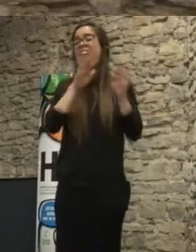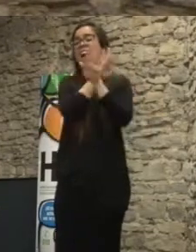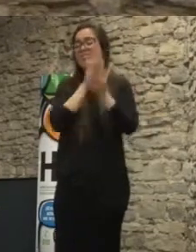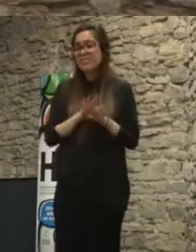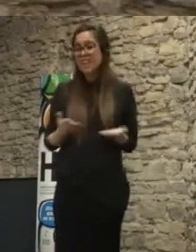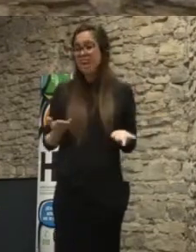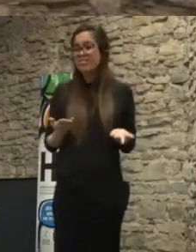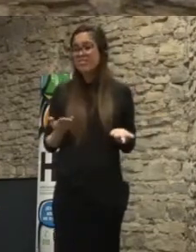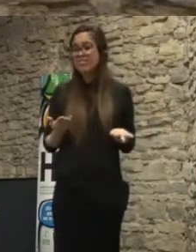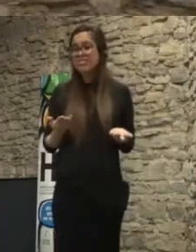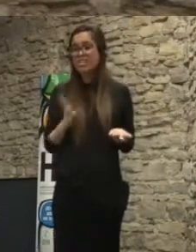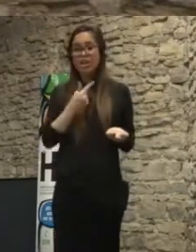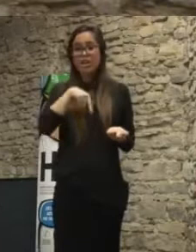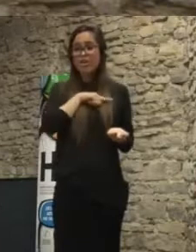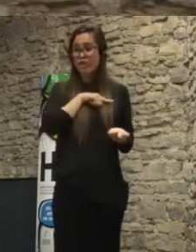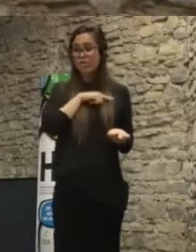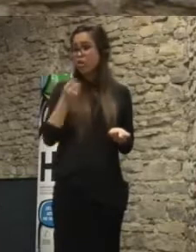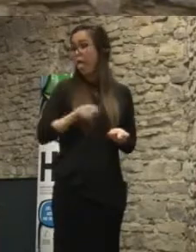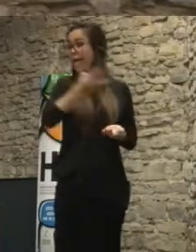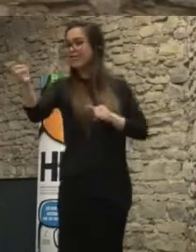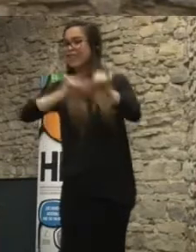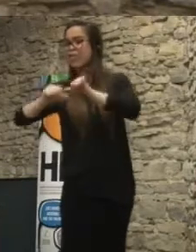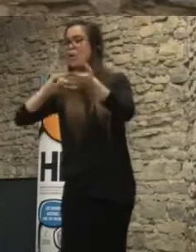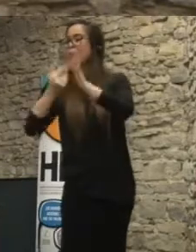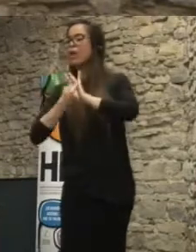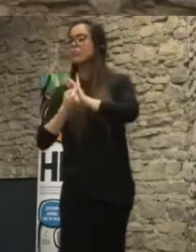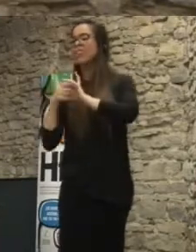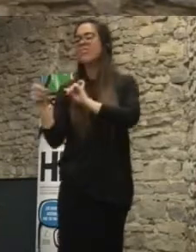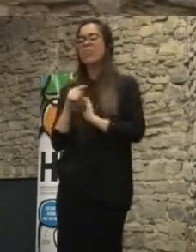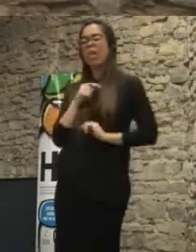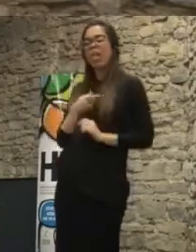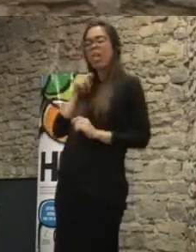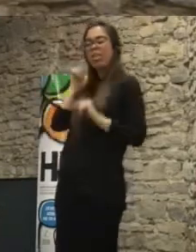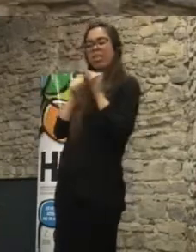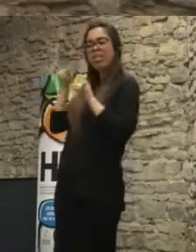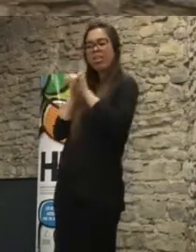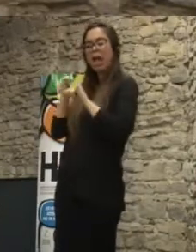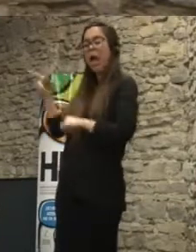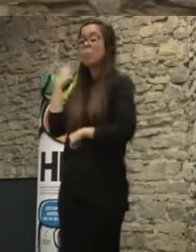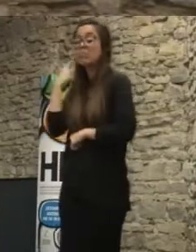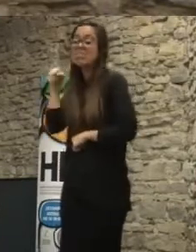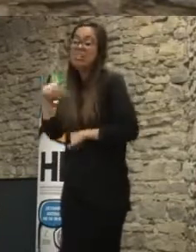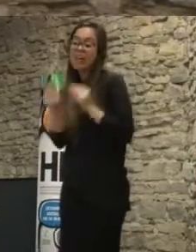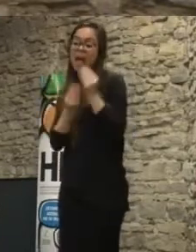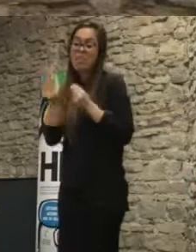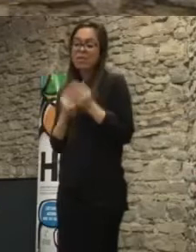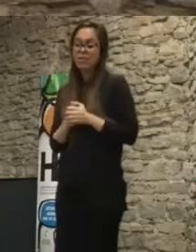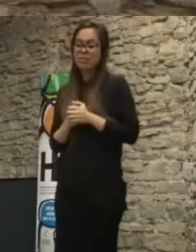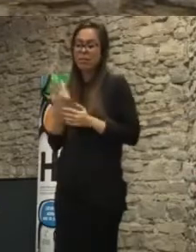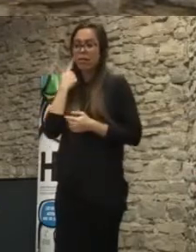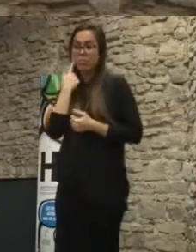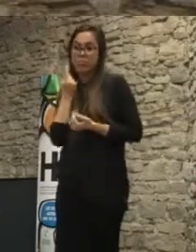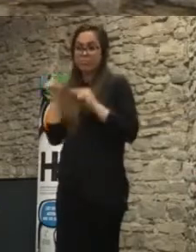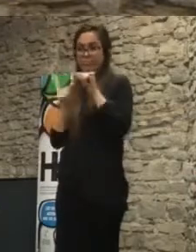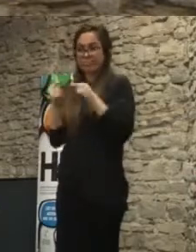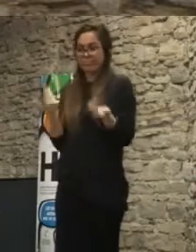sabemos discutir el proyecto de los demás, ¿no? A ver qué hace este para saber si, o como me